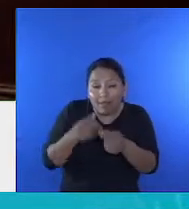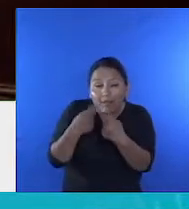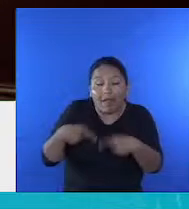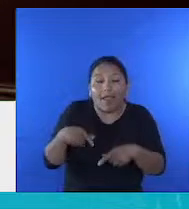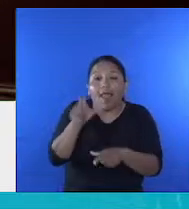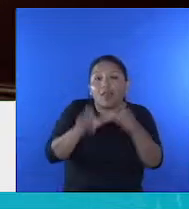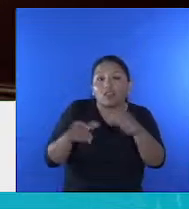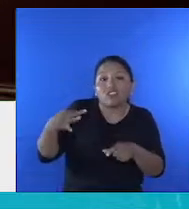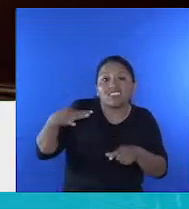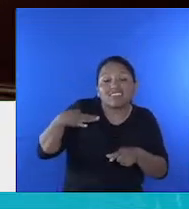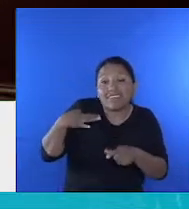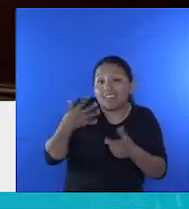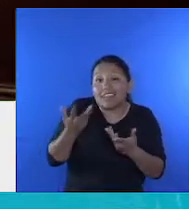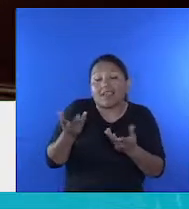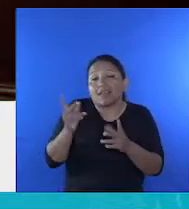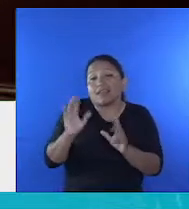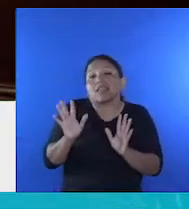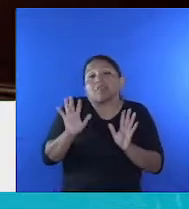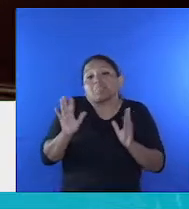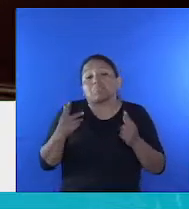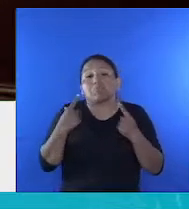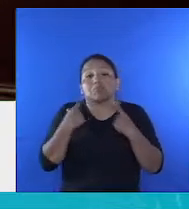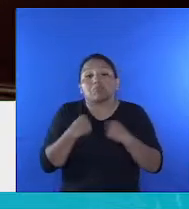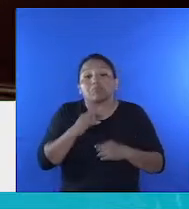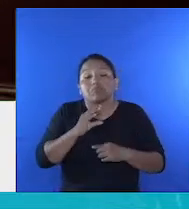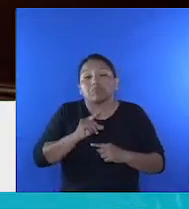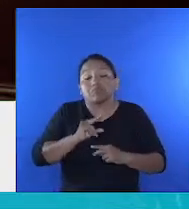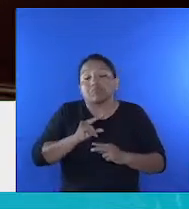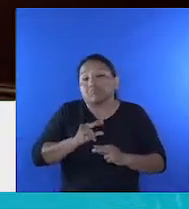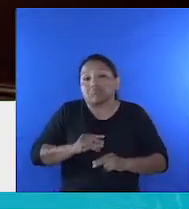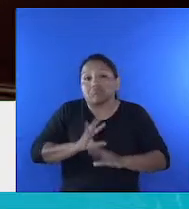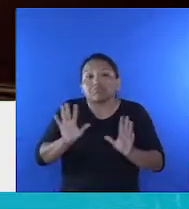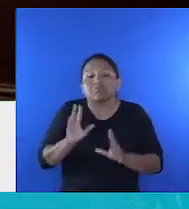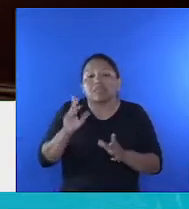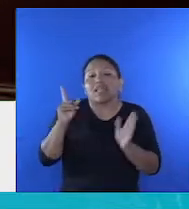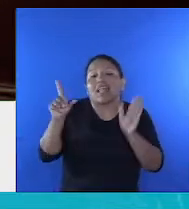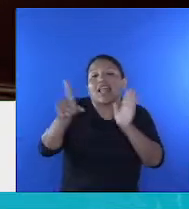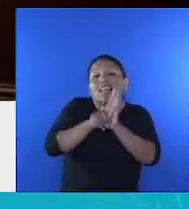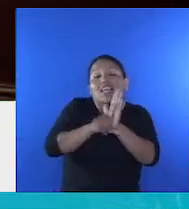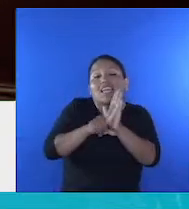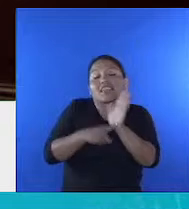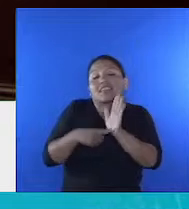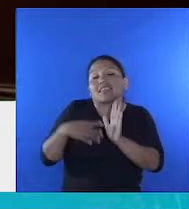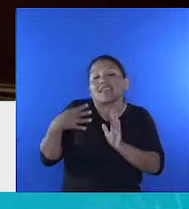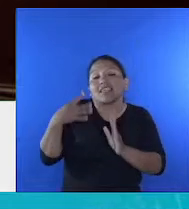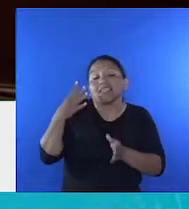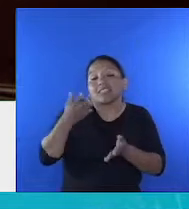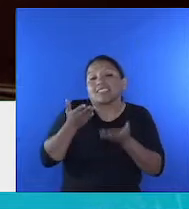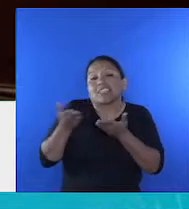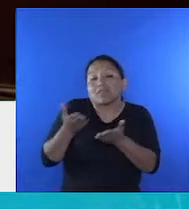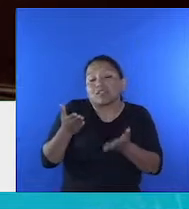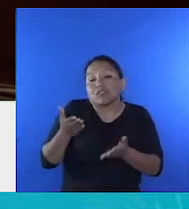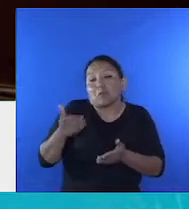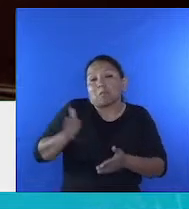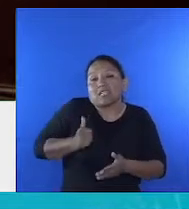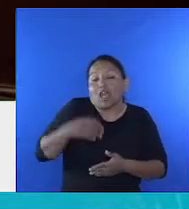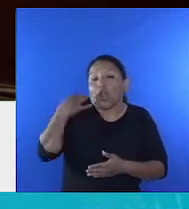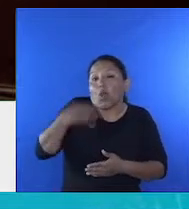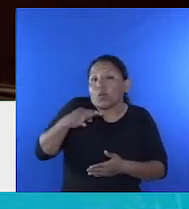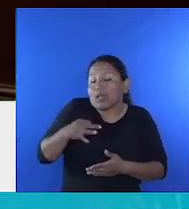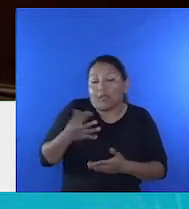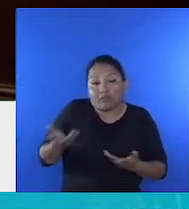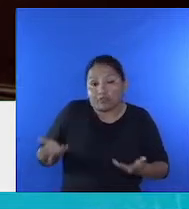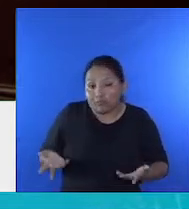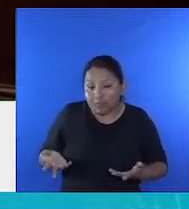los civiles que circunstancialmente estaban uniformados, que son los soldados conscriptos, bajo la ley del servicio militar obligatorio. Entonces,